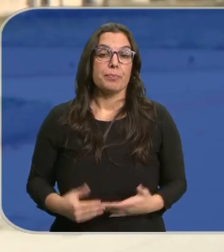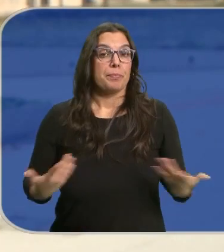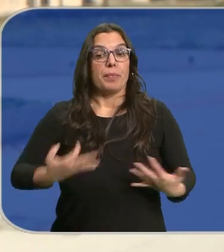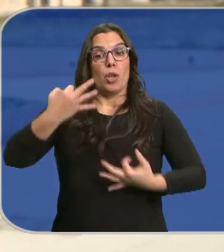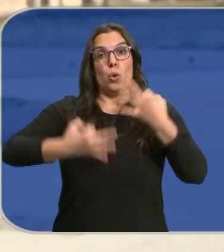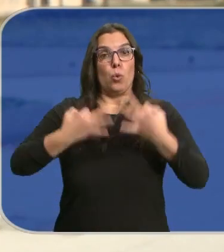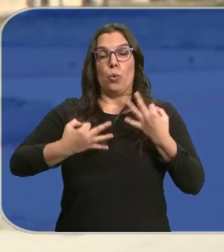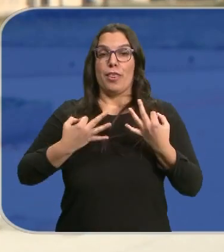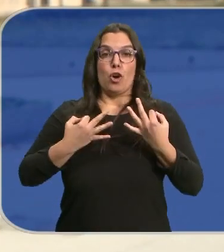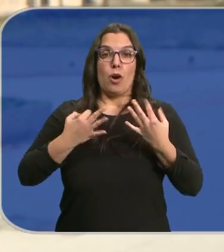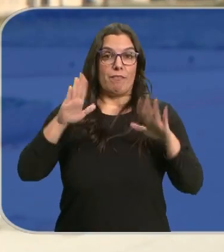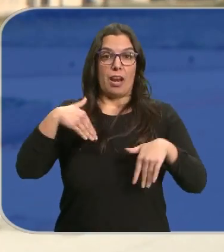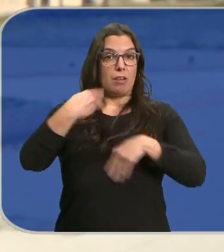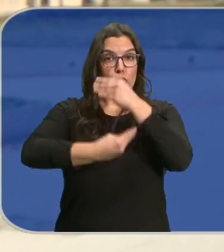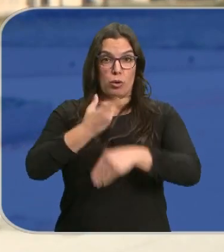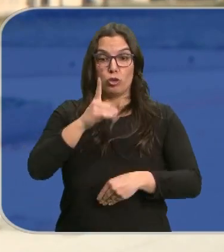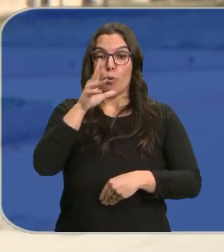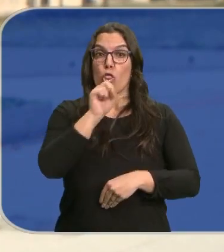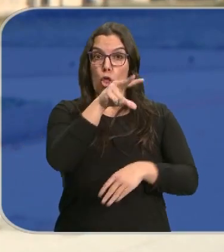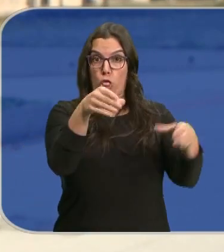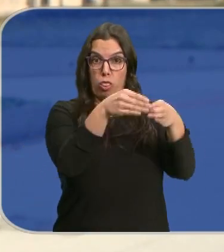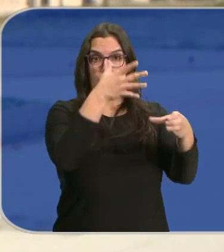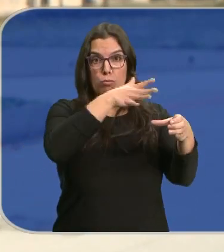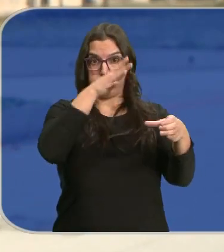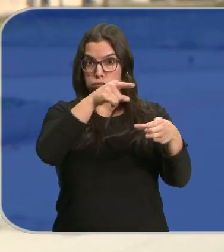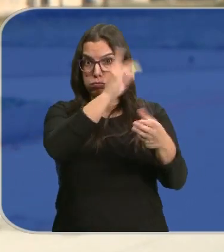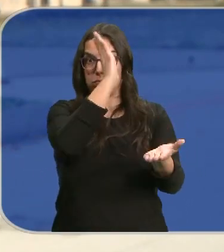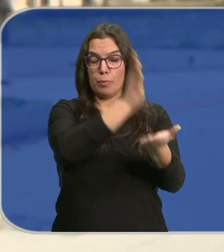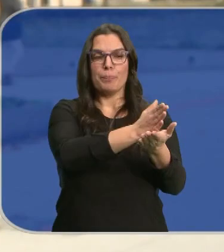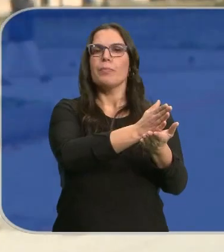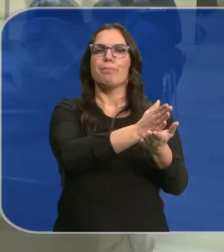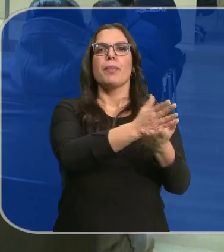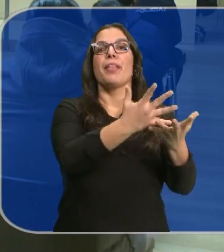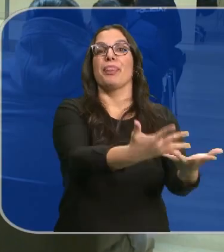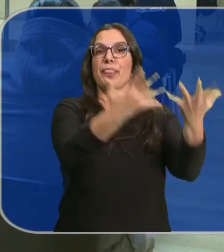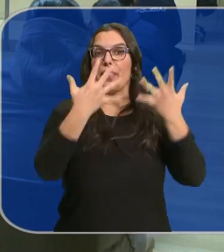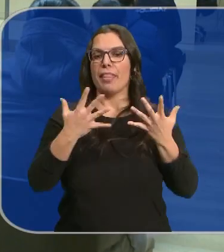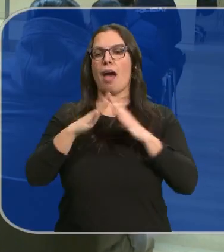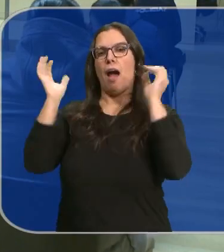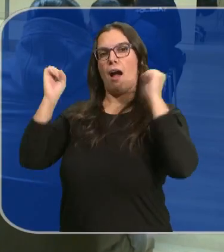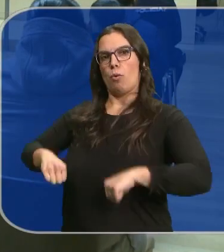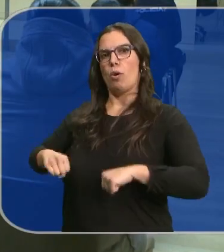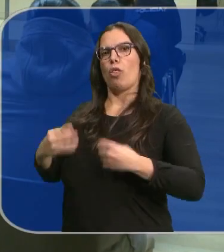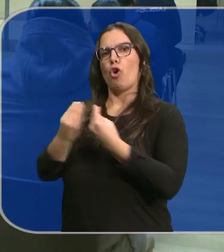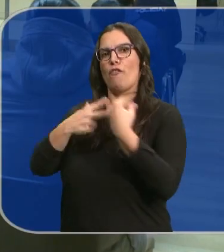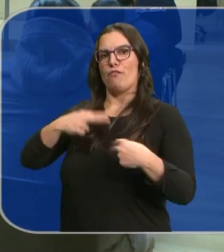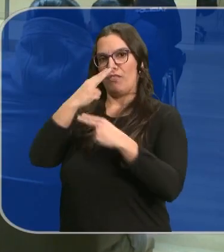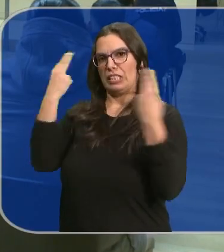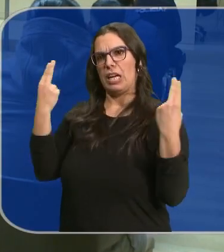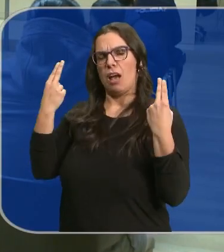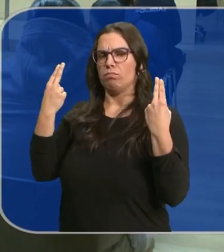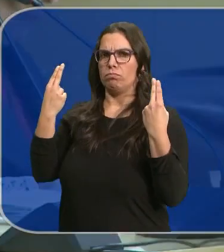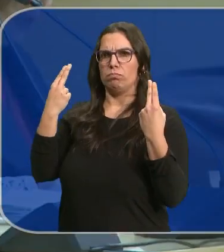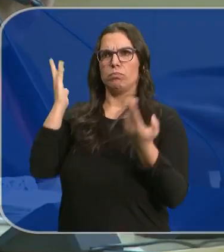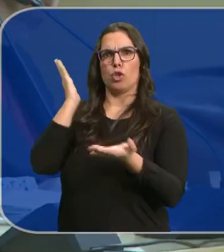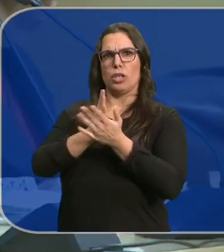Pues el juicio no se ha celebrado porque 10 de los 12 acusados han aceptado un acuerdo con la Fiscalía por una sustancial